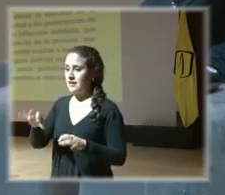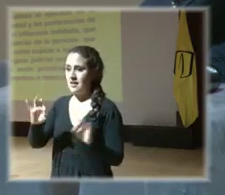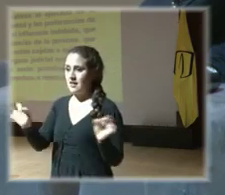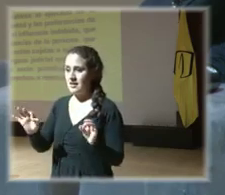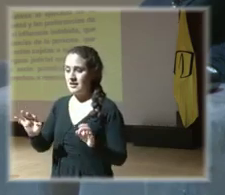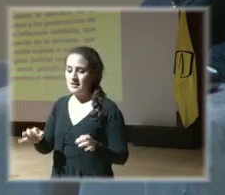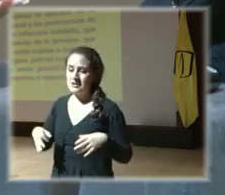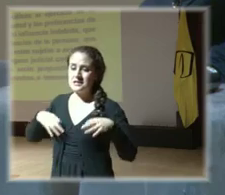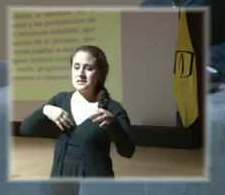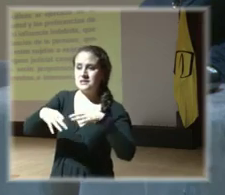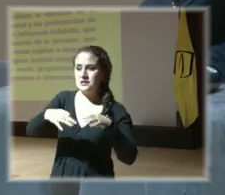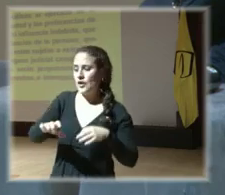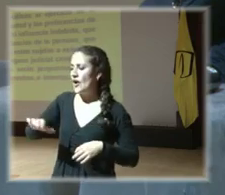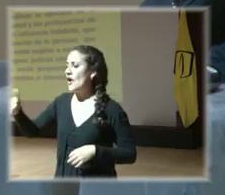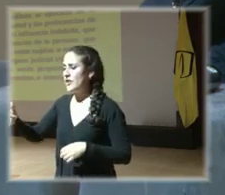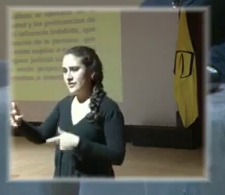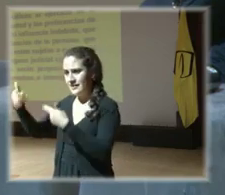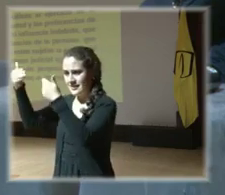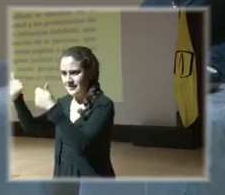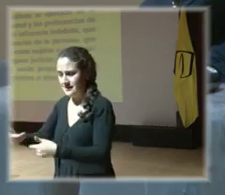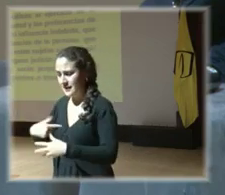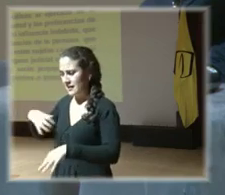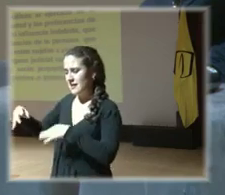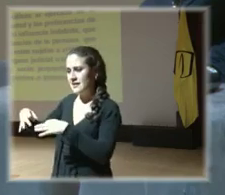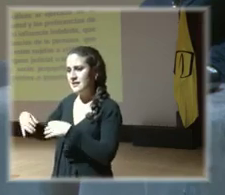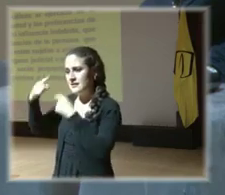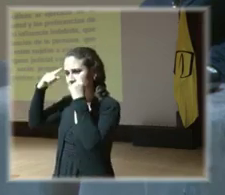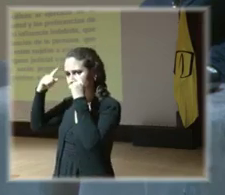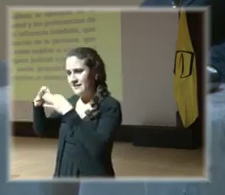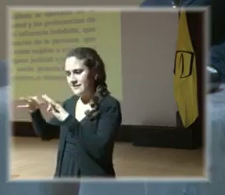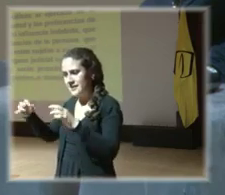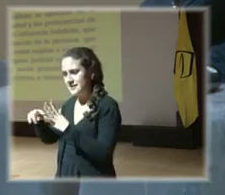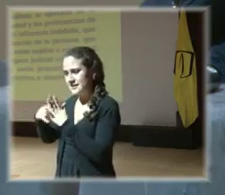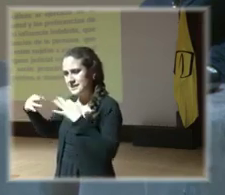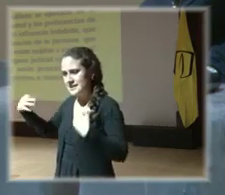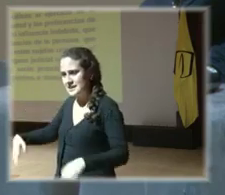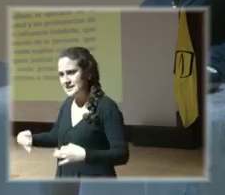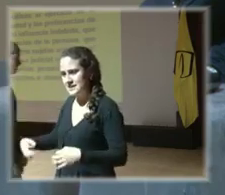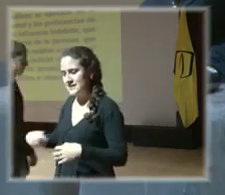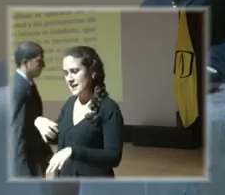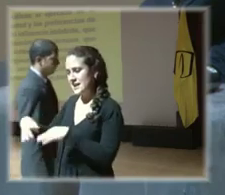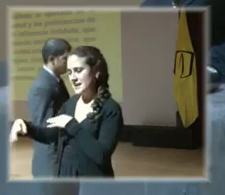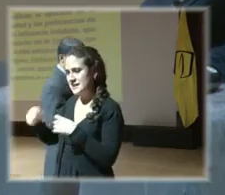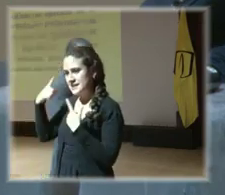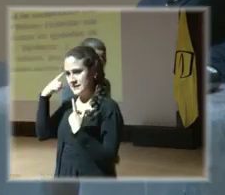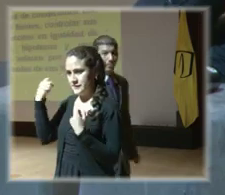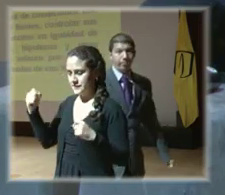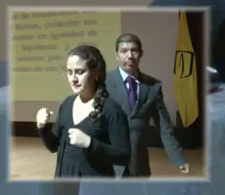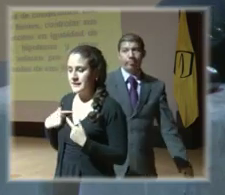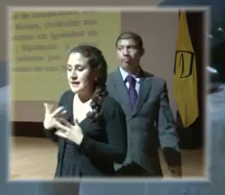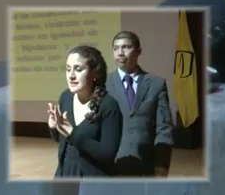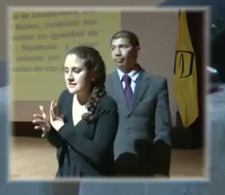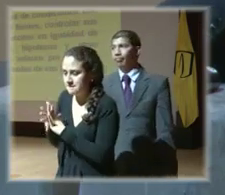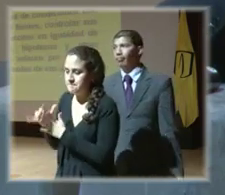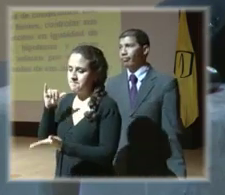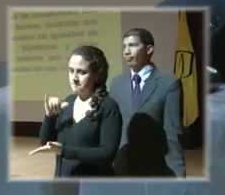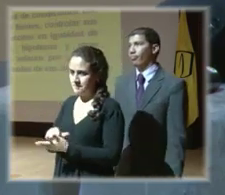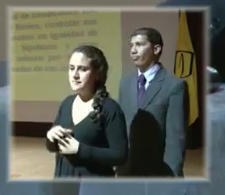podemos imaginar cómo hacer para que alguien con discapacidad intelectual entienda qué le estamos preguntando o qué queremos decir.